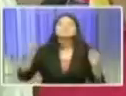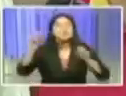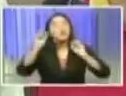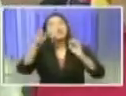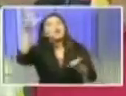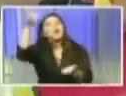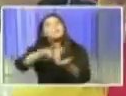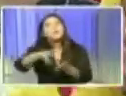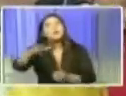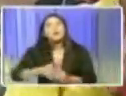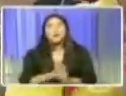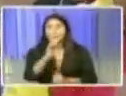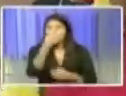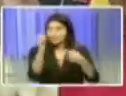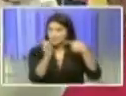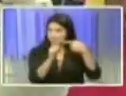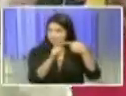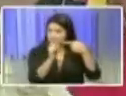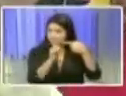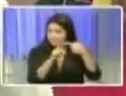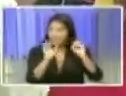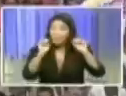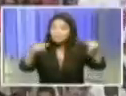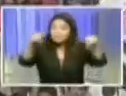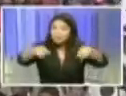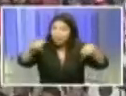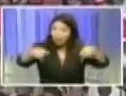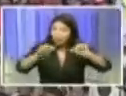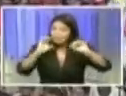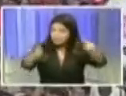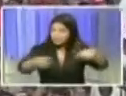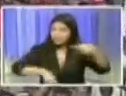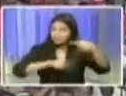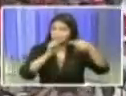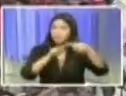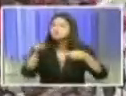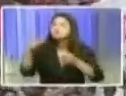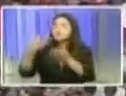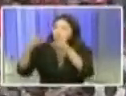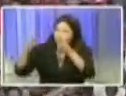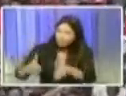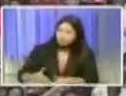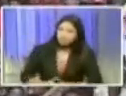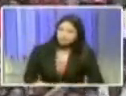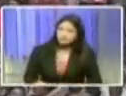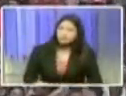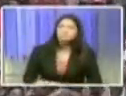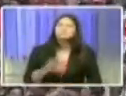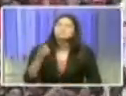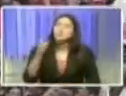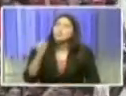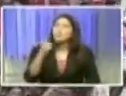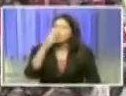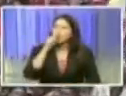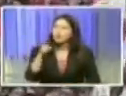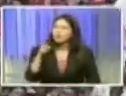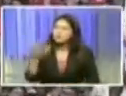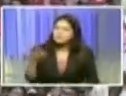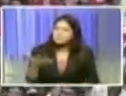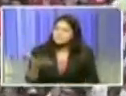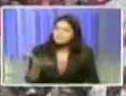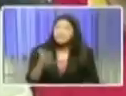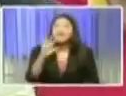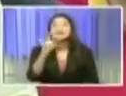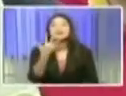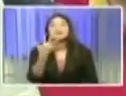Aprobado entonces, primera línea. Arrancamos hoy. ¿Tú eres estudiante? ¿De qué grado?